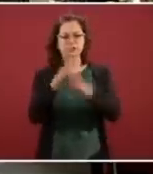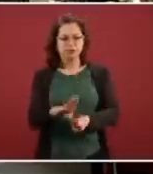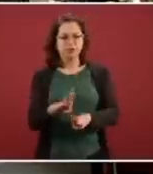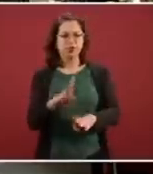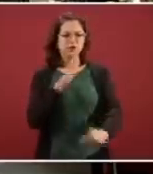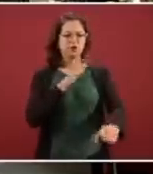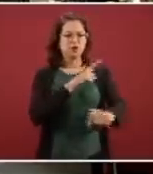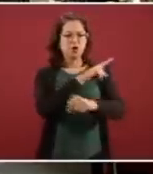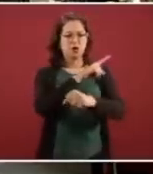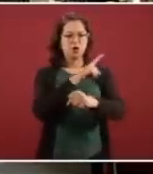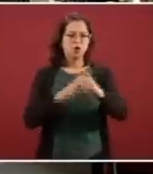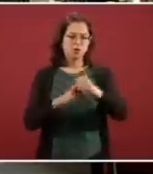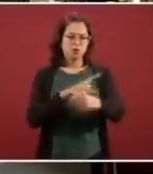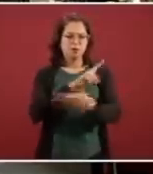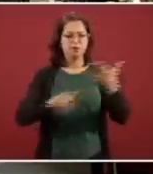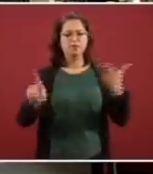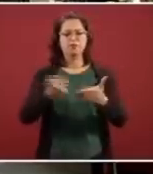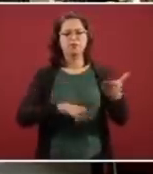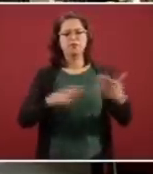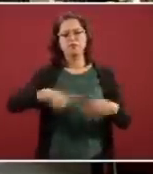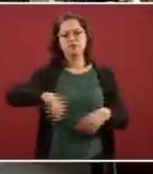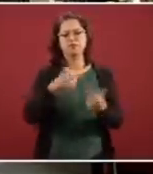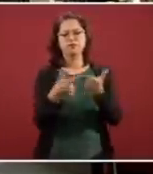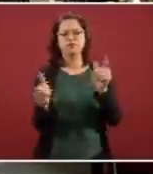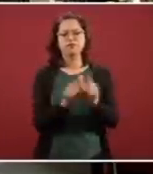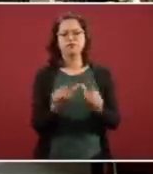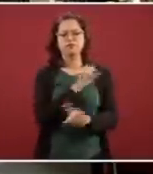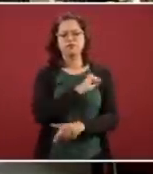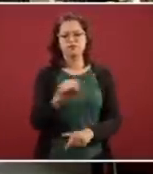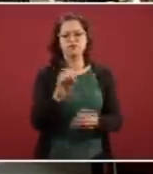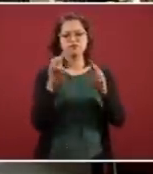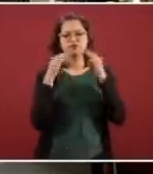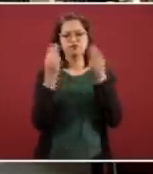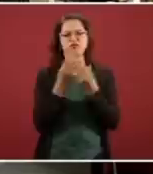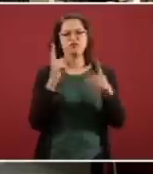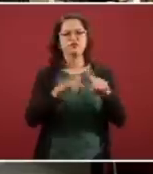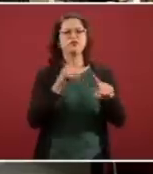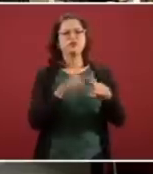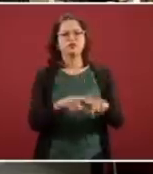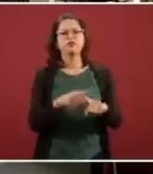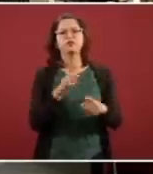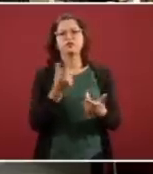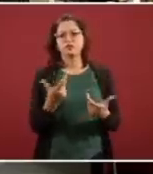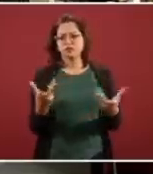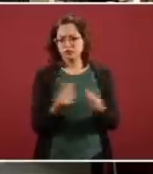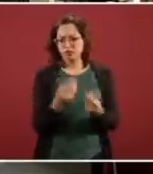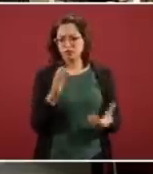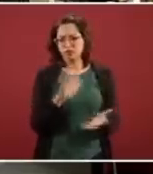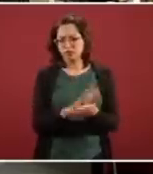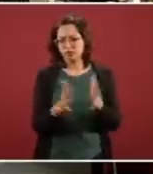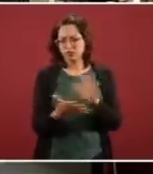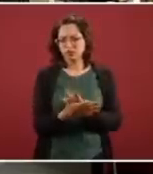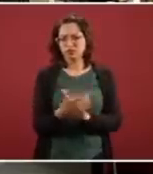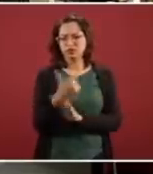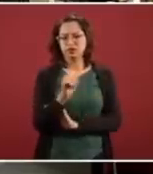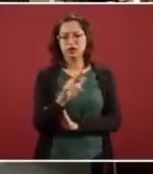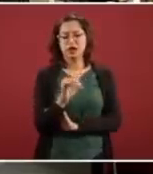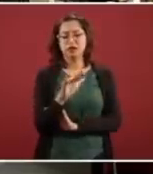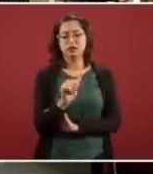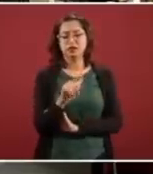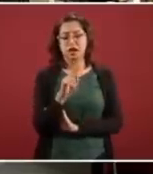Se congelaron algunas cuentas vinculadas con criminales. Entiendo que serían personas vinculadas también con García Luna. No